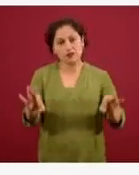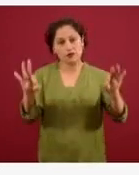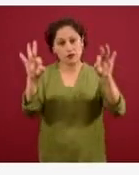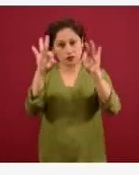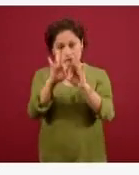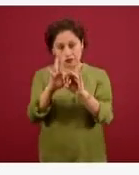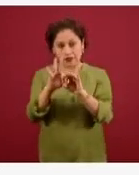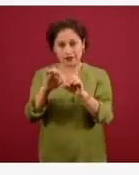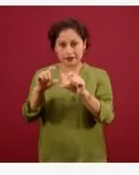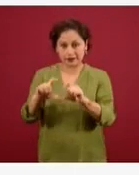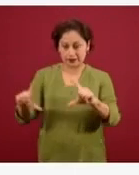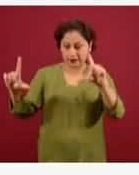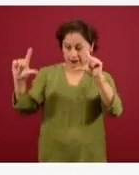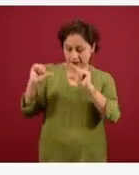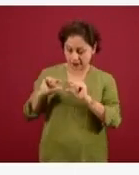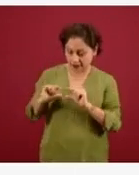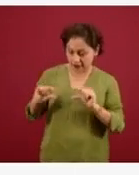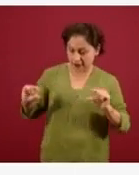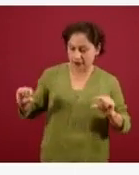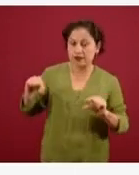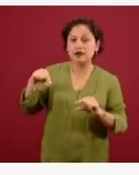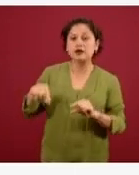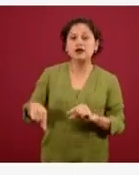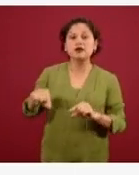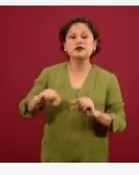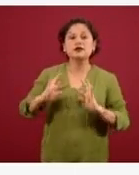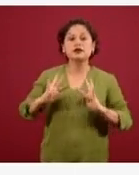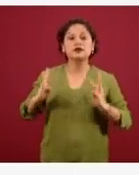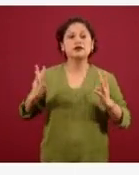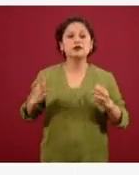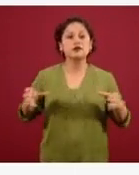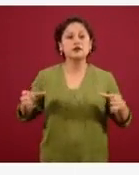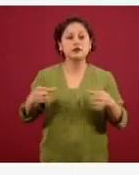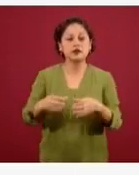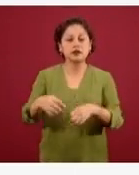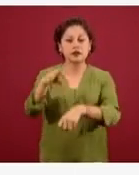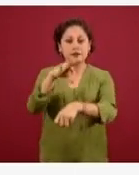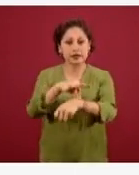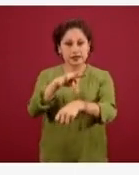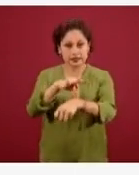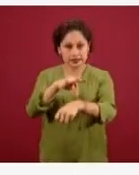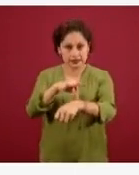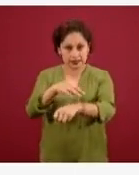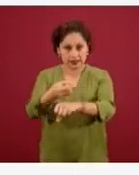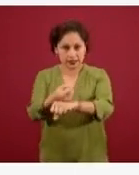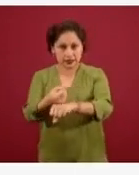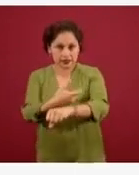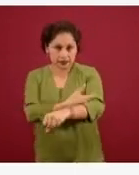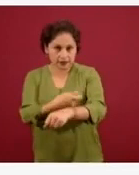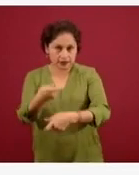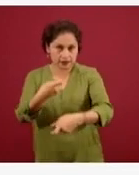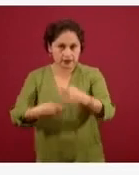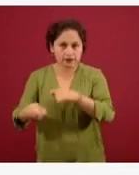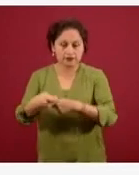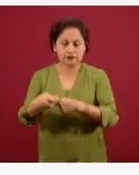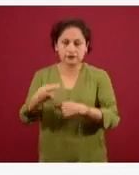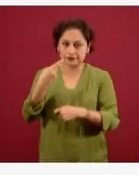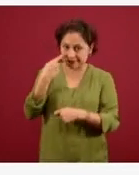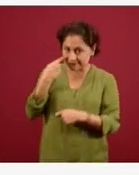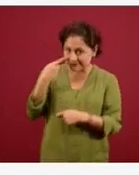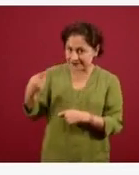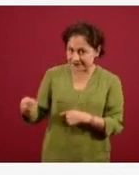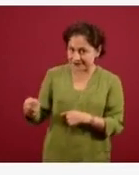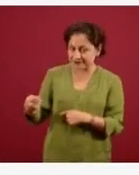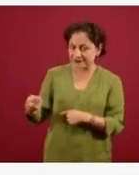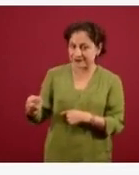en la parte de abajo y dice Comité de Medicina Transfusional. Y si se dan cuenta, esta línea estratégica